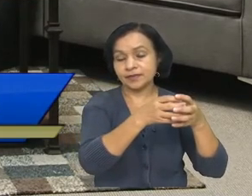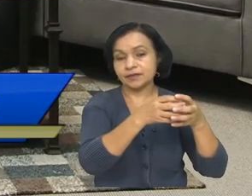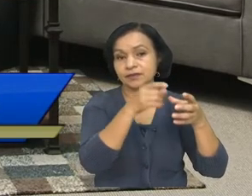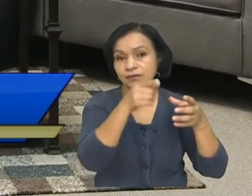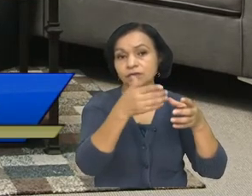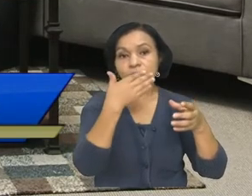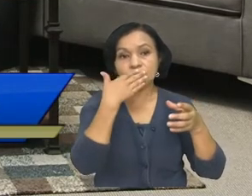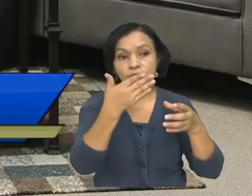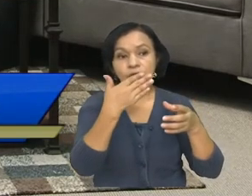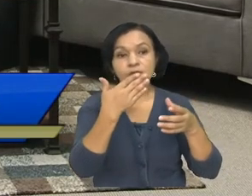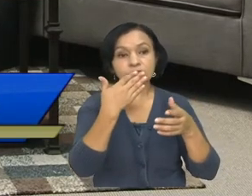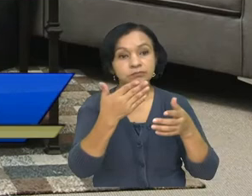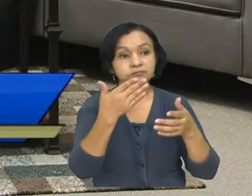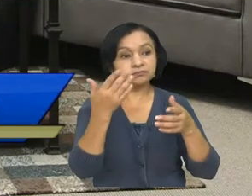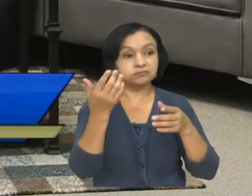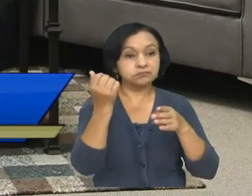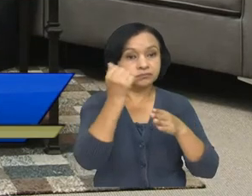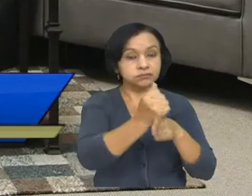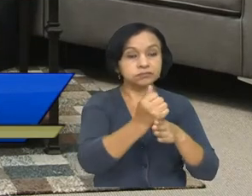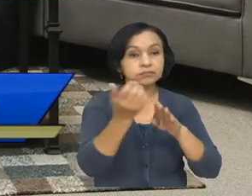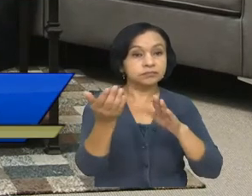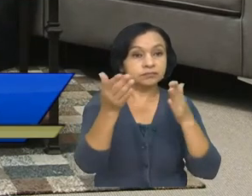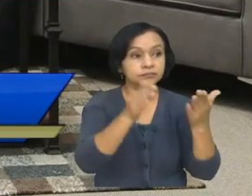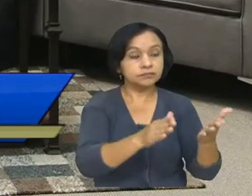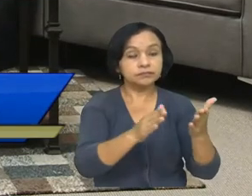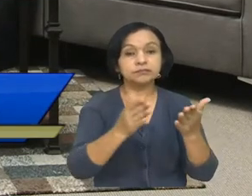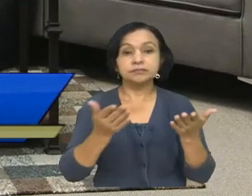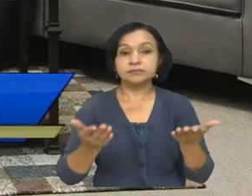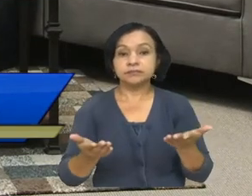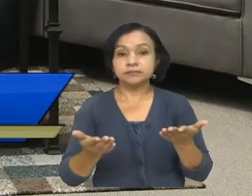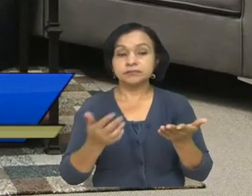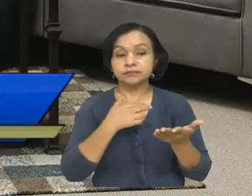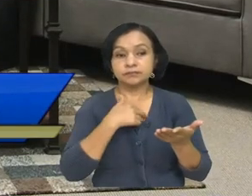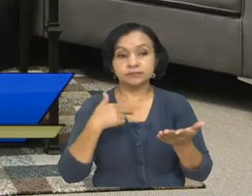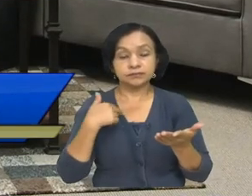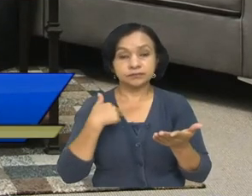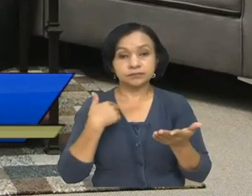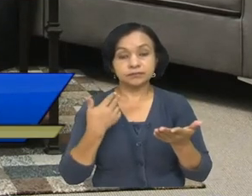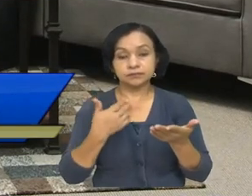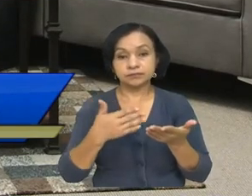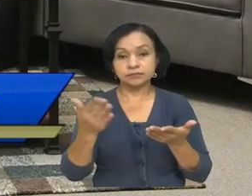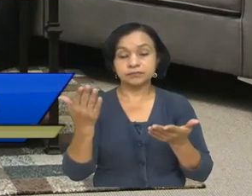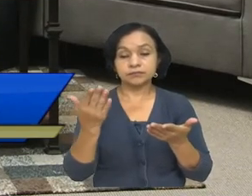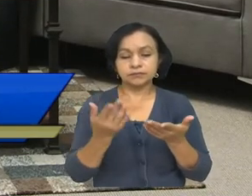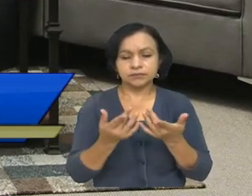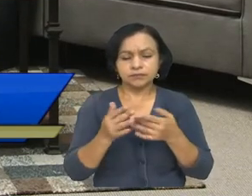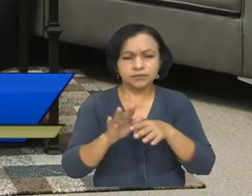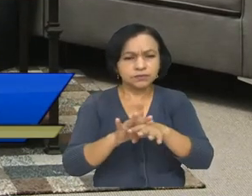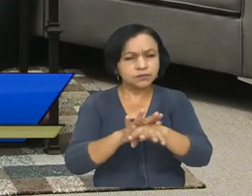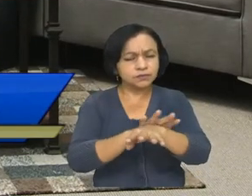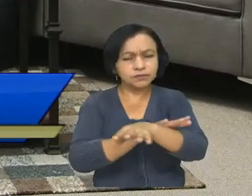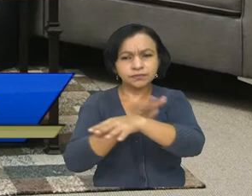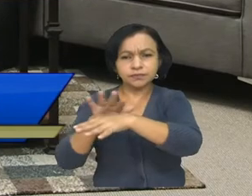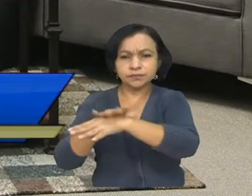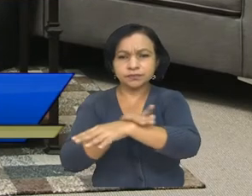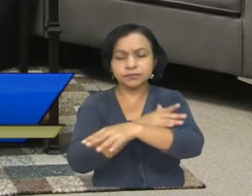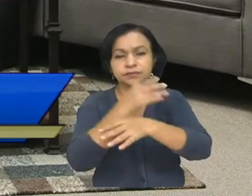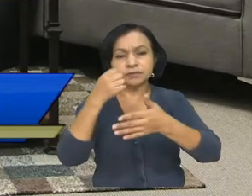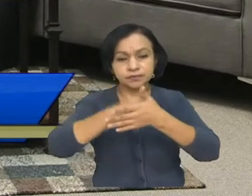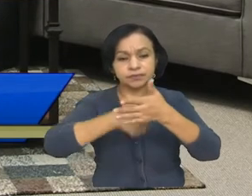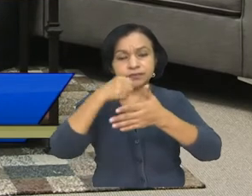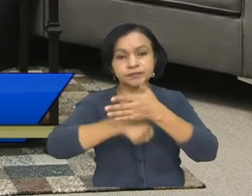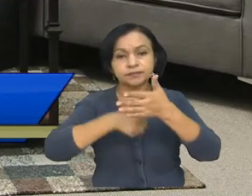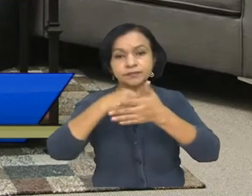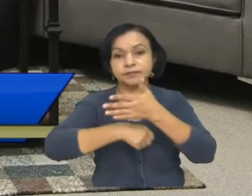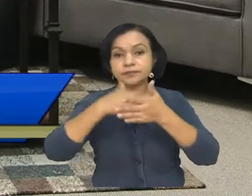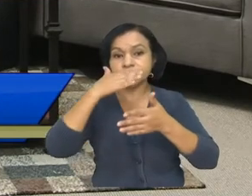destacado, era vecino nuestro. Entonces, todavía una efervescencia alrededor de la lucha, y